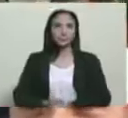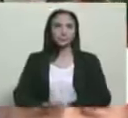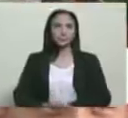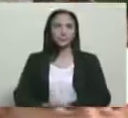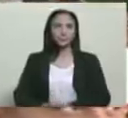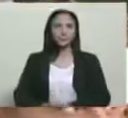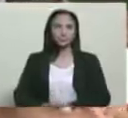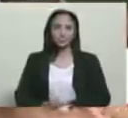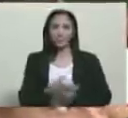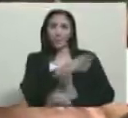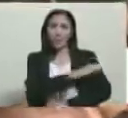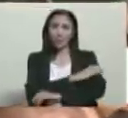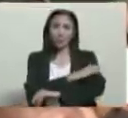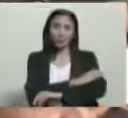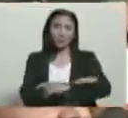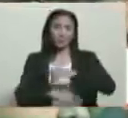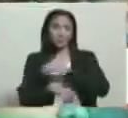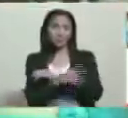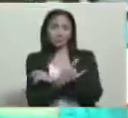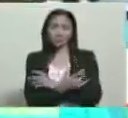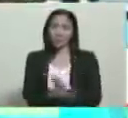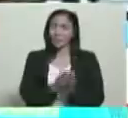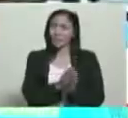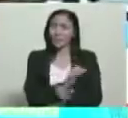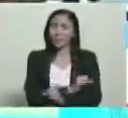Esa derecha golpista dice unas cosas, ¿vale?